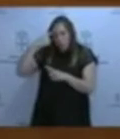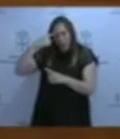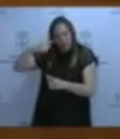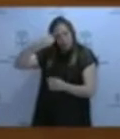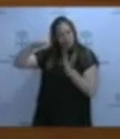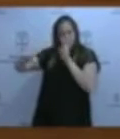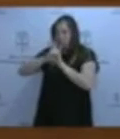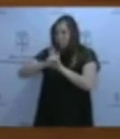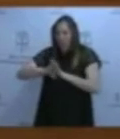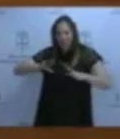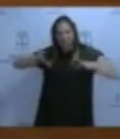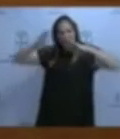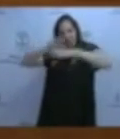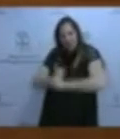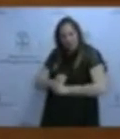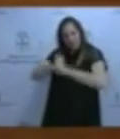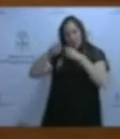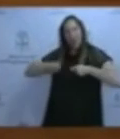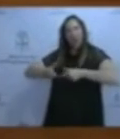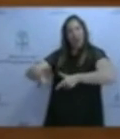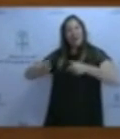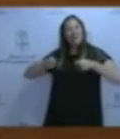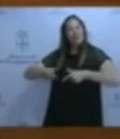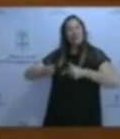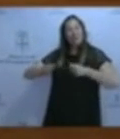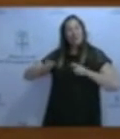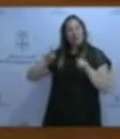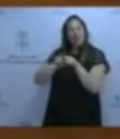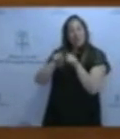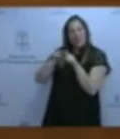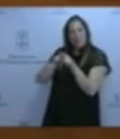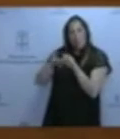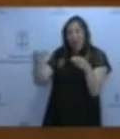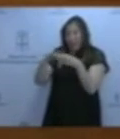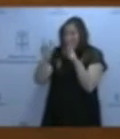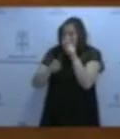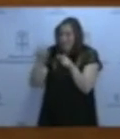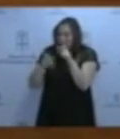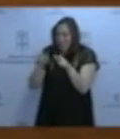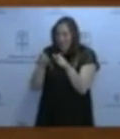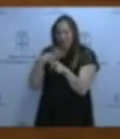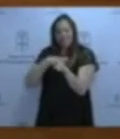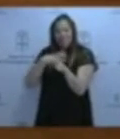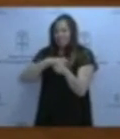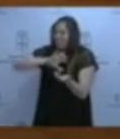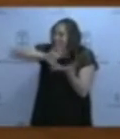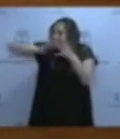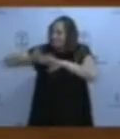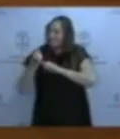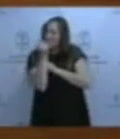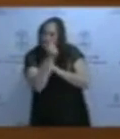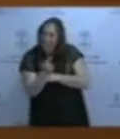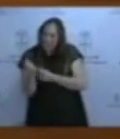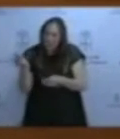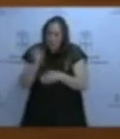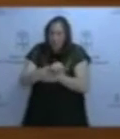de asfixiar el gasto en plantilla, en personal. Destinar mayor presupuesto a plantilla